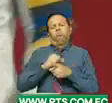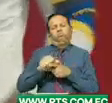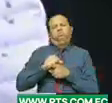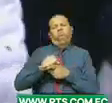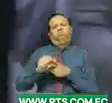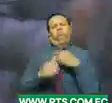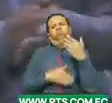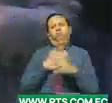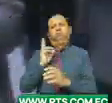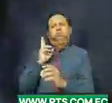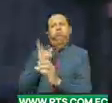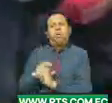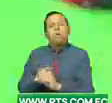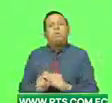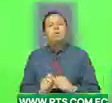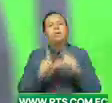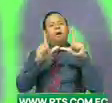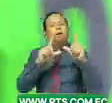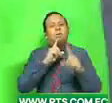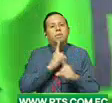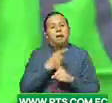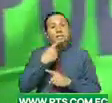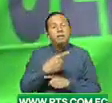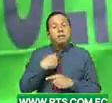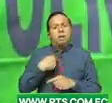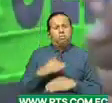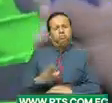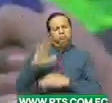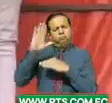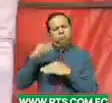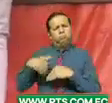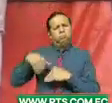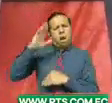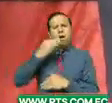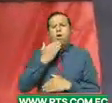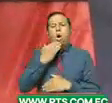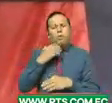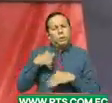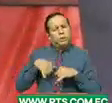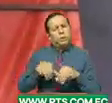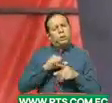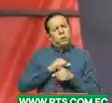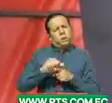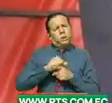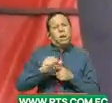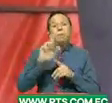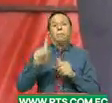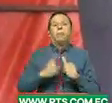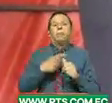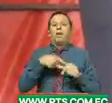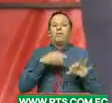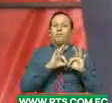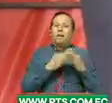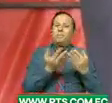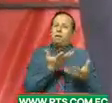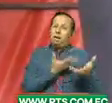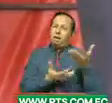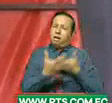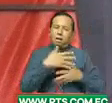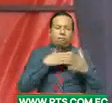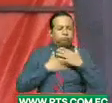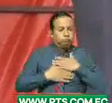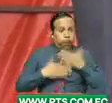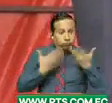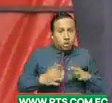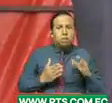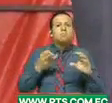Tokio. Manifestó que ahora mantiene un compromiso mayor y que continuará su preparación después de un pequeño descanso con su familia. Mantiene metas